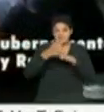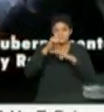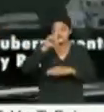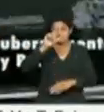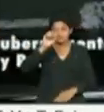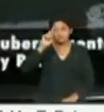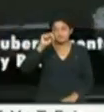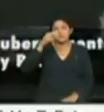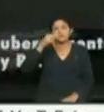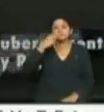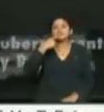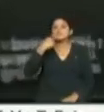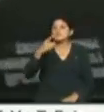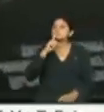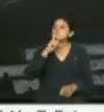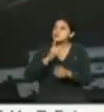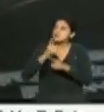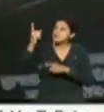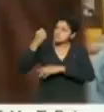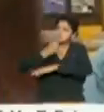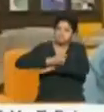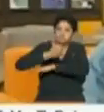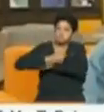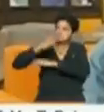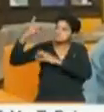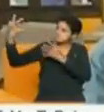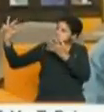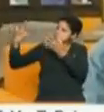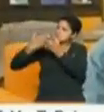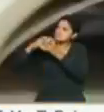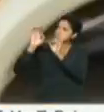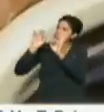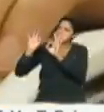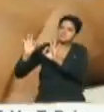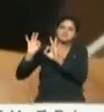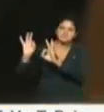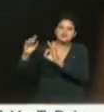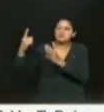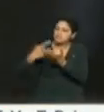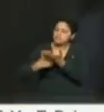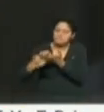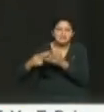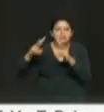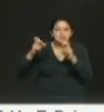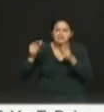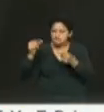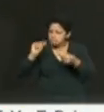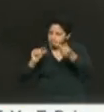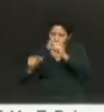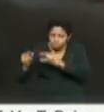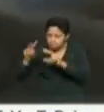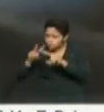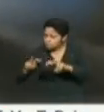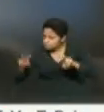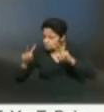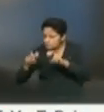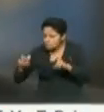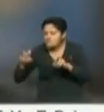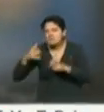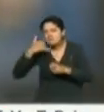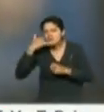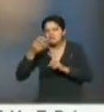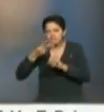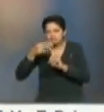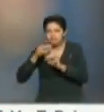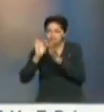socio estratégico. En este encuentro se incluyó una mesa sobre ciencia, tecnología e investigación, un componente vital